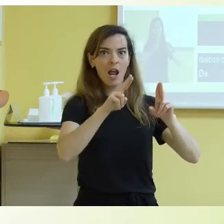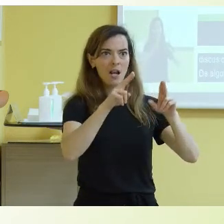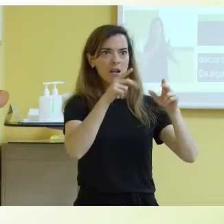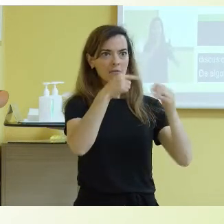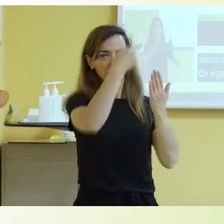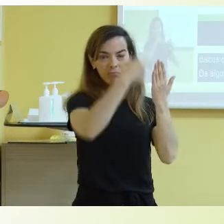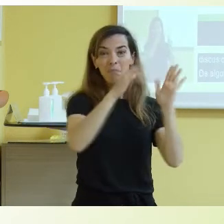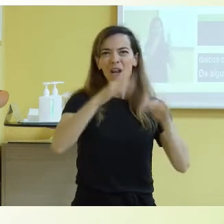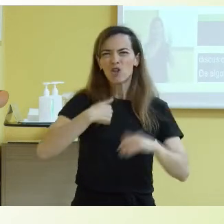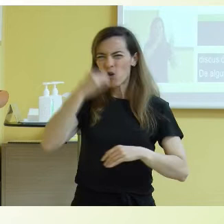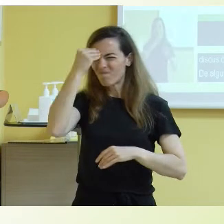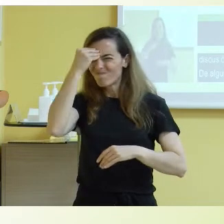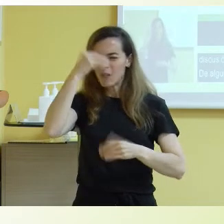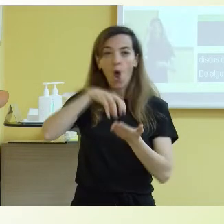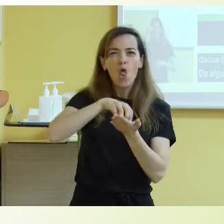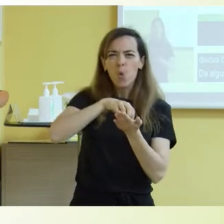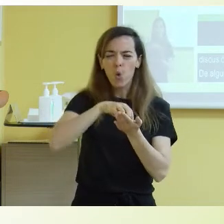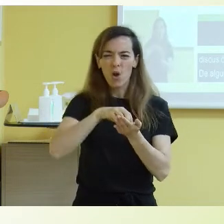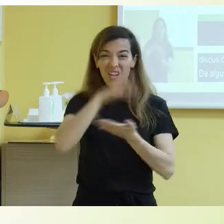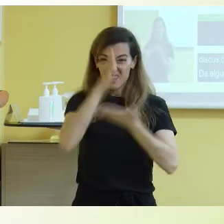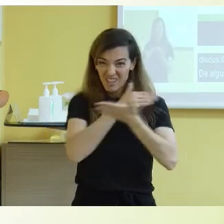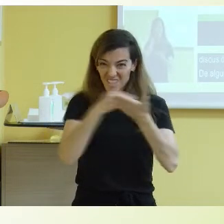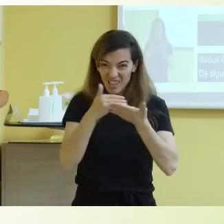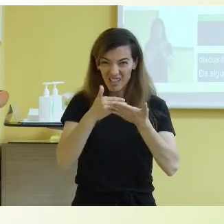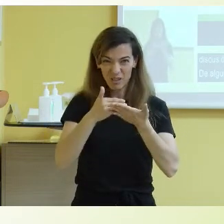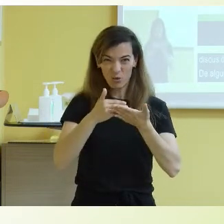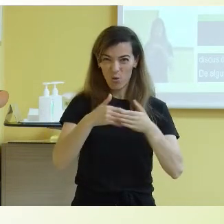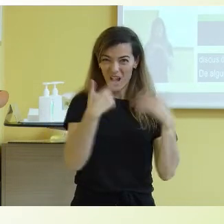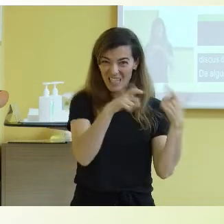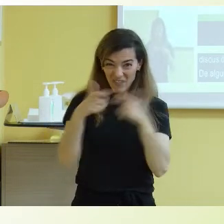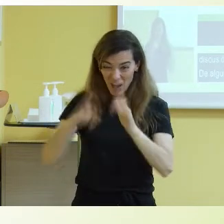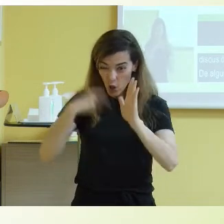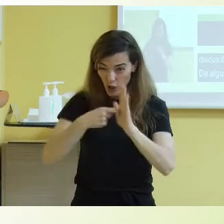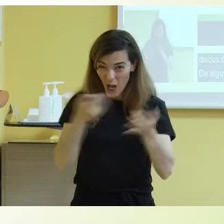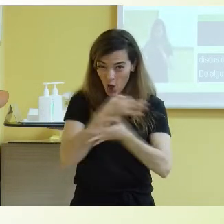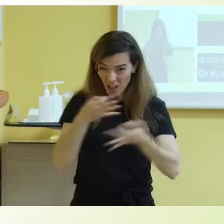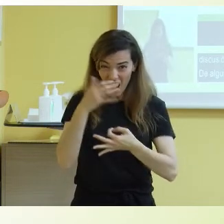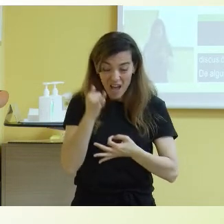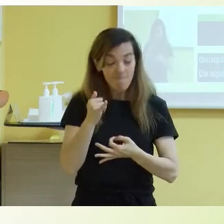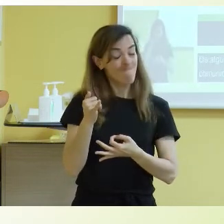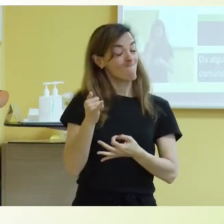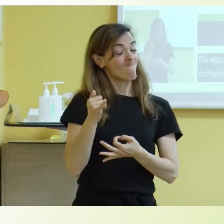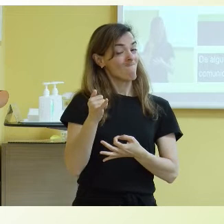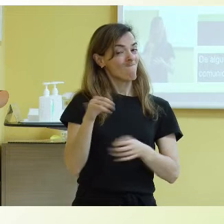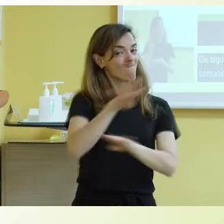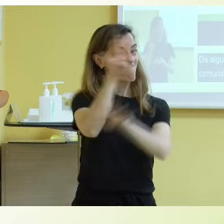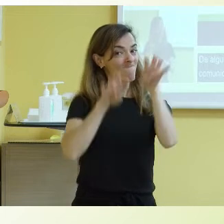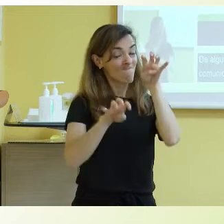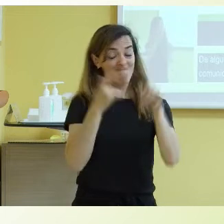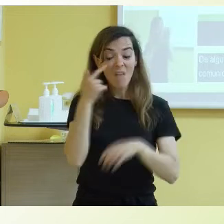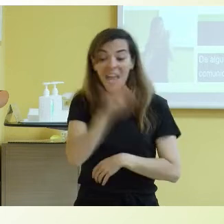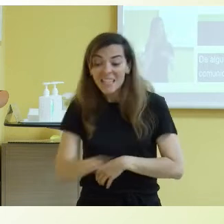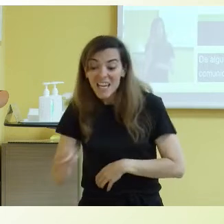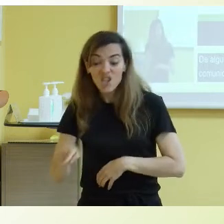autónomas dudo yo mucho que tengamos claramente una estandarización total y correcta para que un niño o una niña o un adulto o una